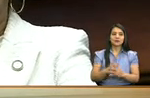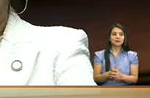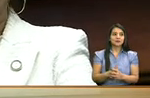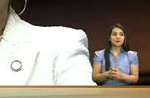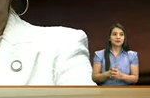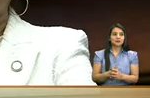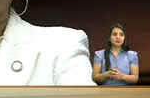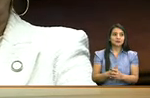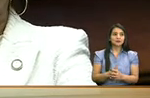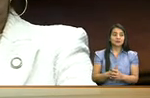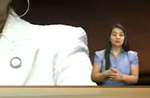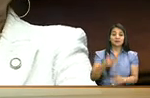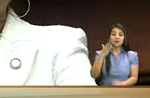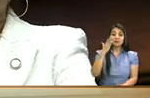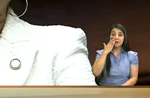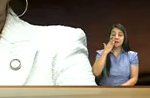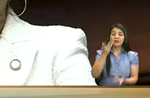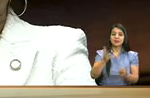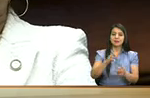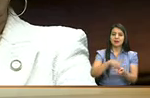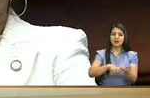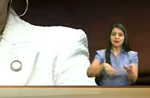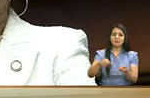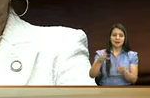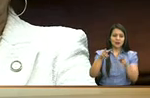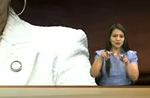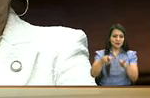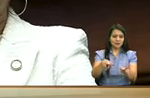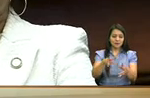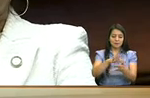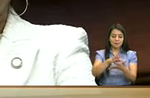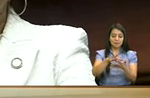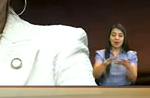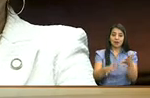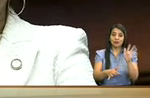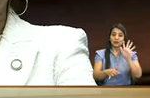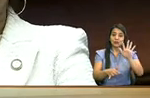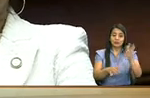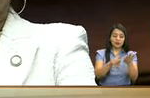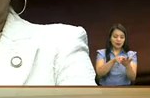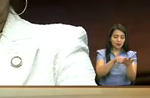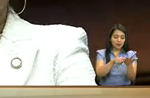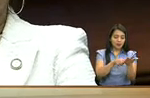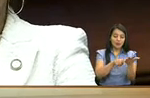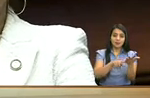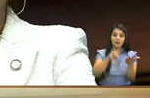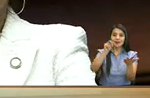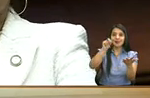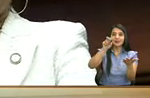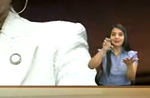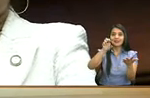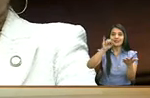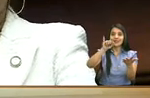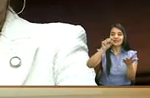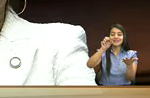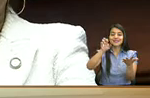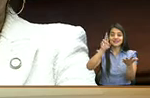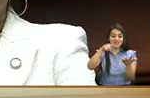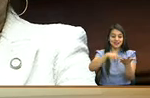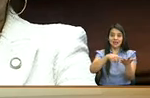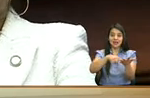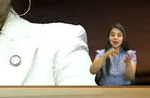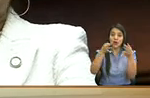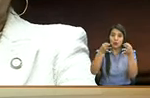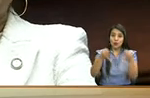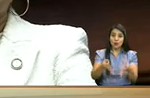el mundo entero en la palma de la mano izquierda y Neysir Dahomes, cuando